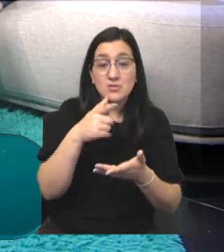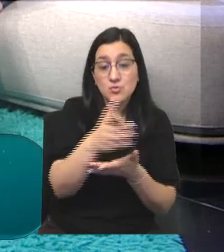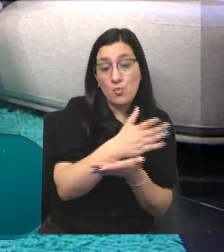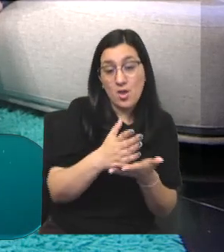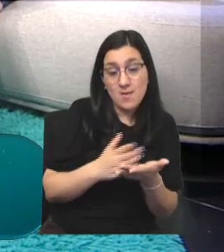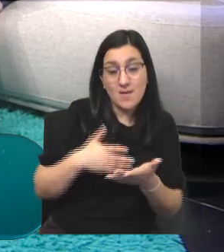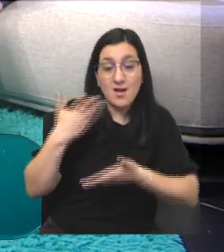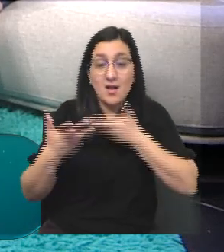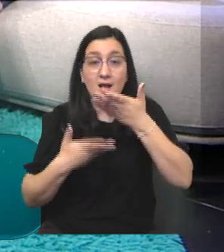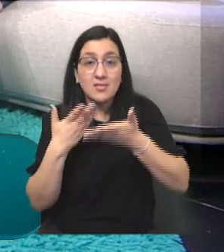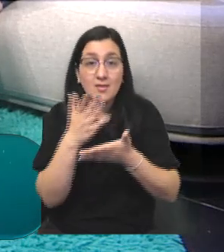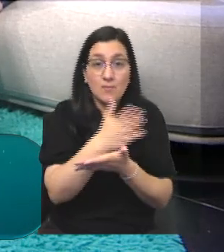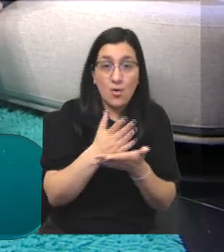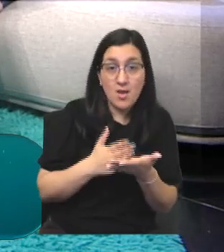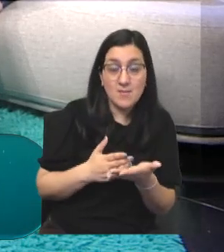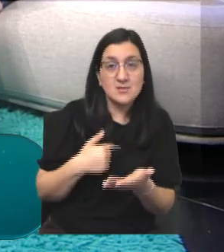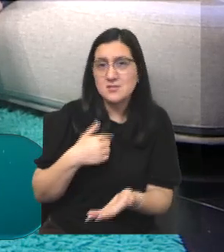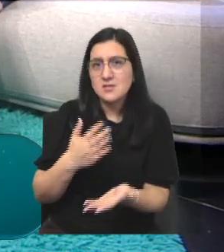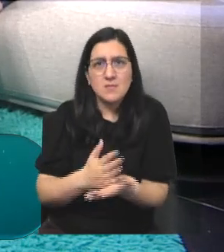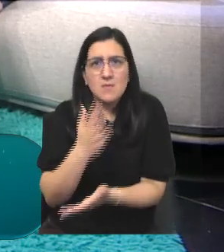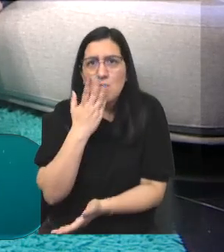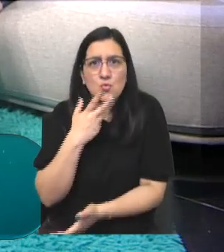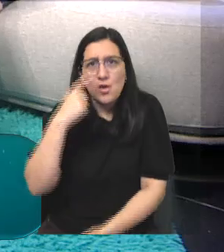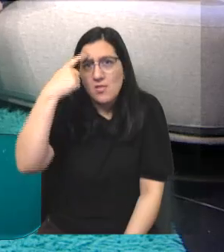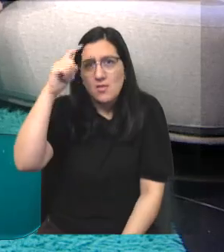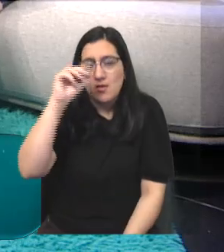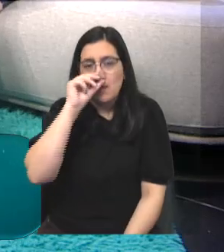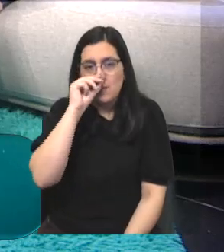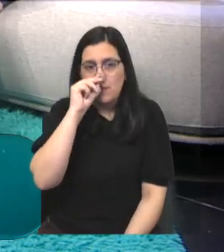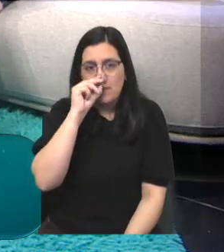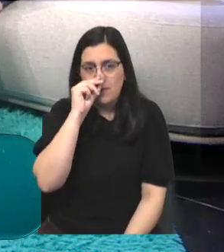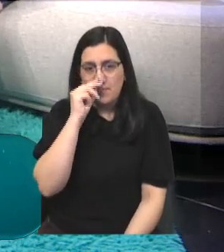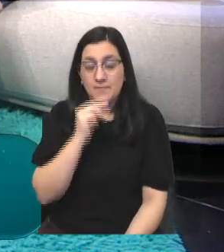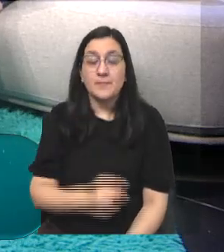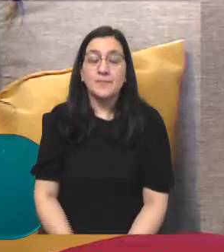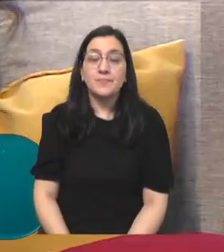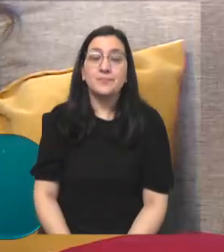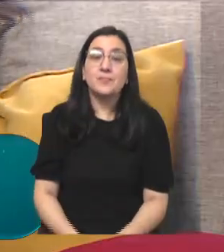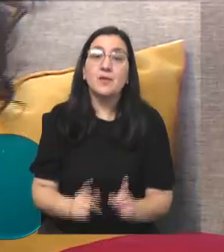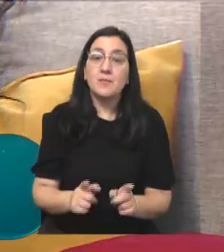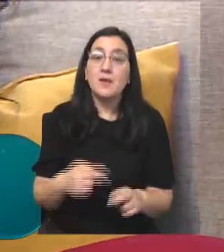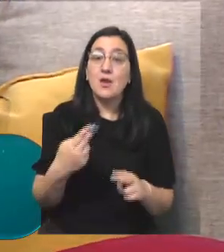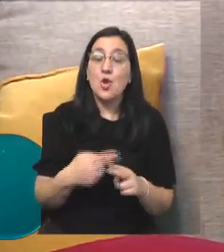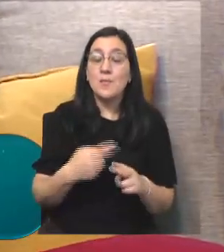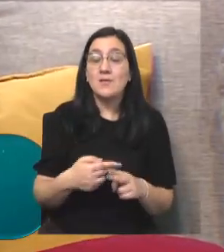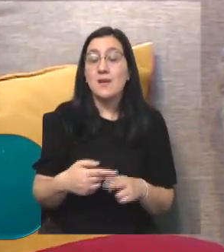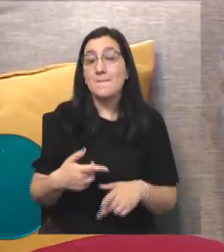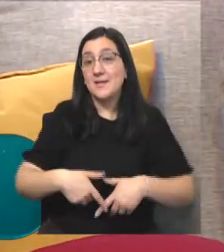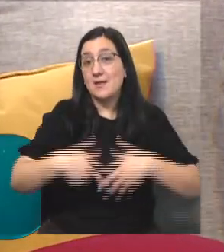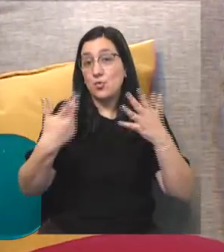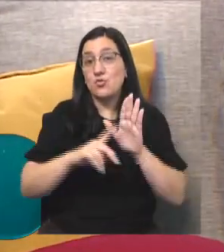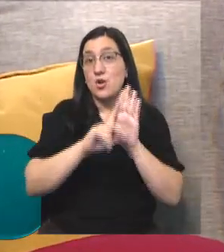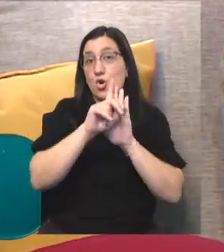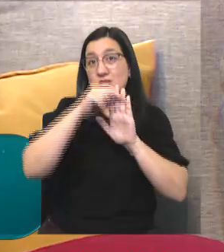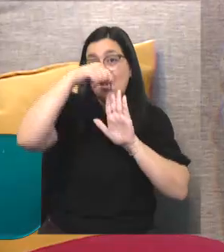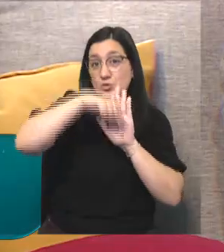siempre me gustó... Llenar el espacio. Esa idea. Aprovechar, todo minuto. Totalmente. Aprovecharlo. No, y no es menor el nombre del espectáculo, ¿no? De Norte a Sur,